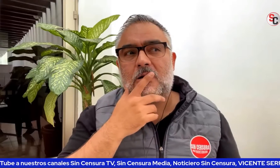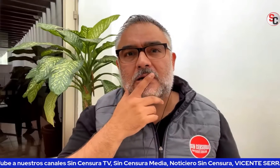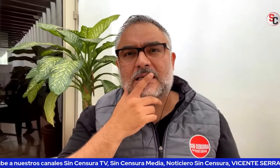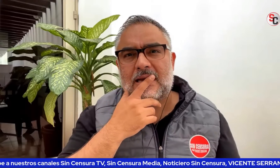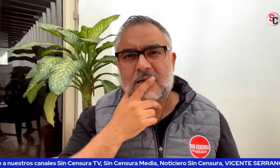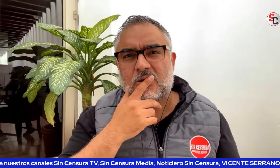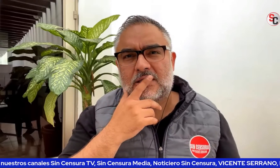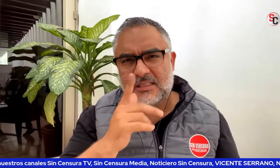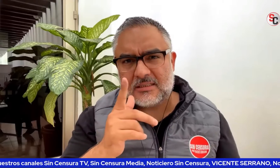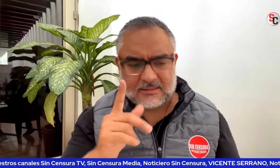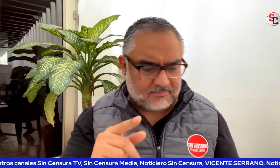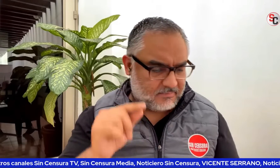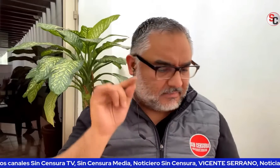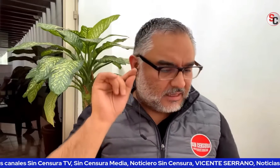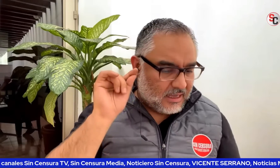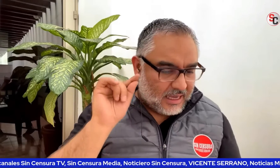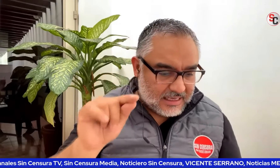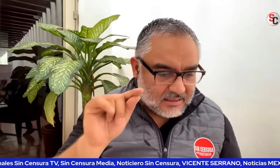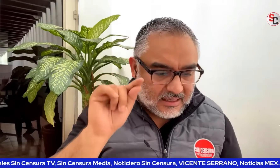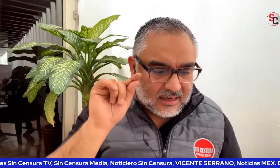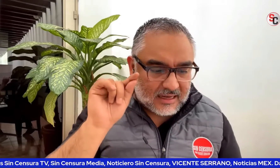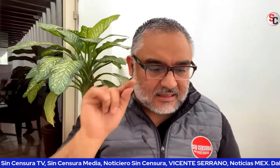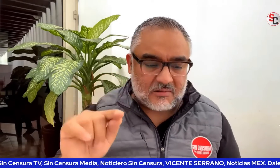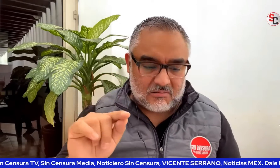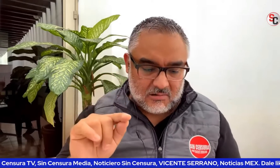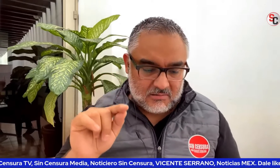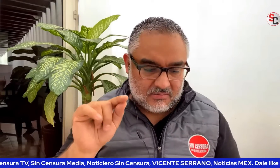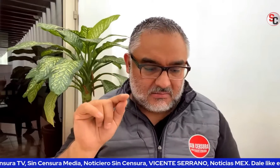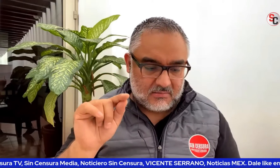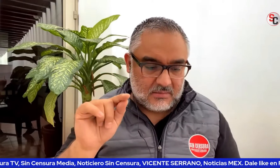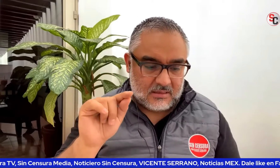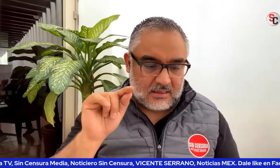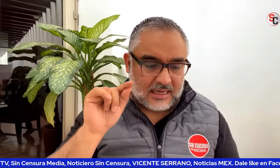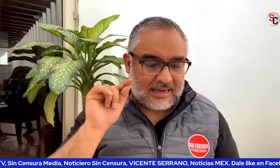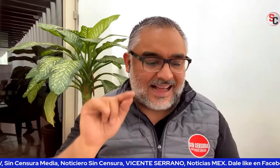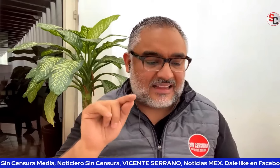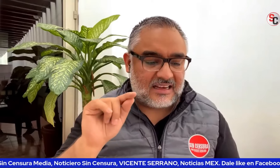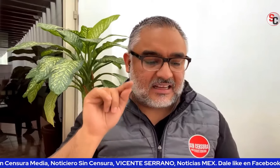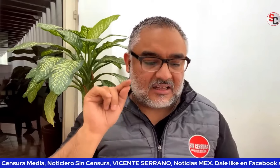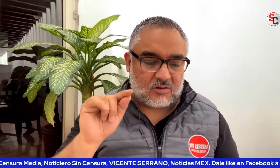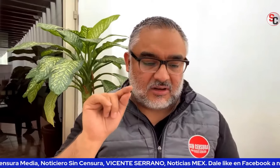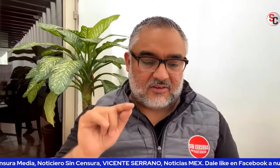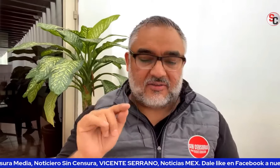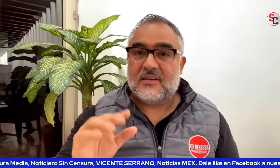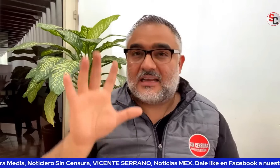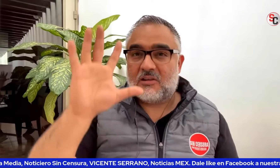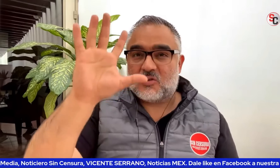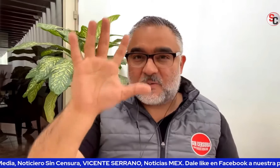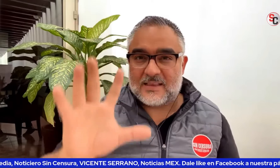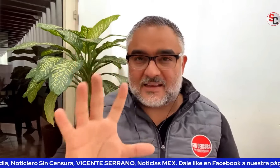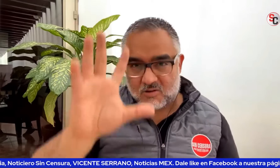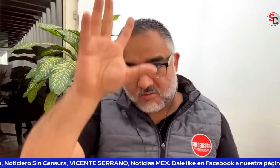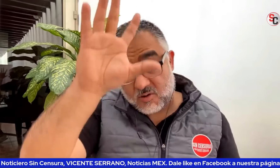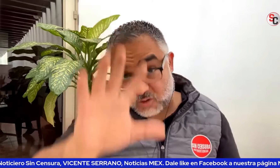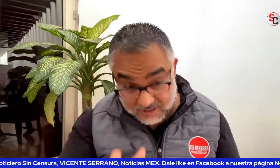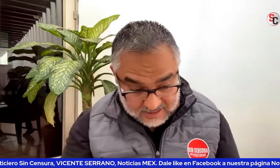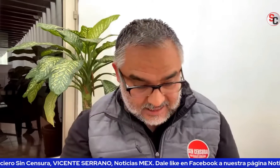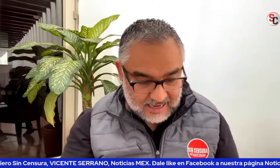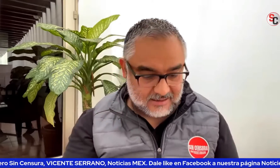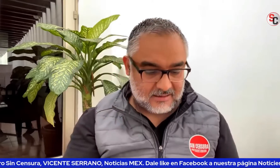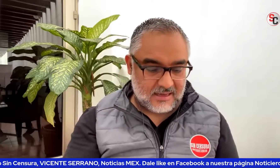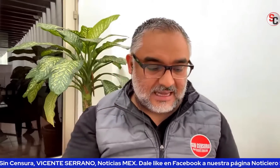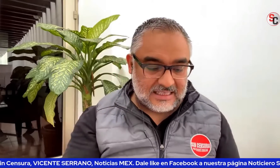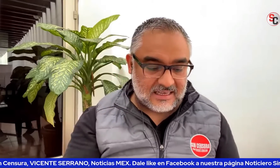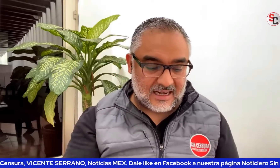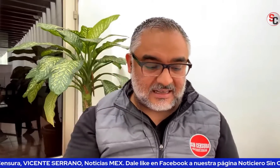que algo extraño existe. Este artículo de Natalie Kitroev, que nos venden como